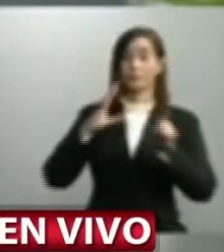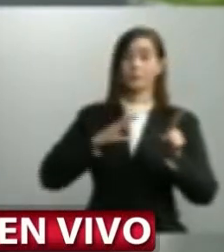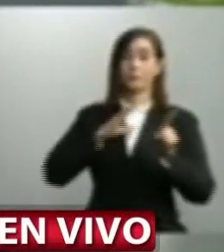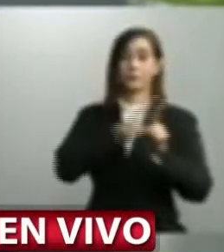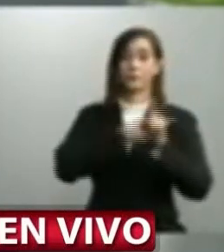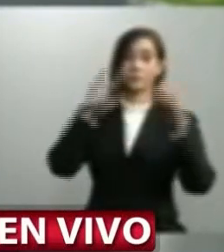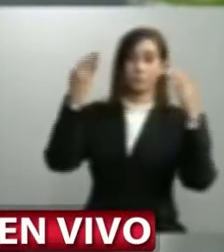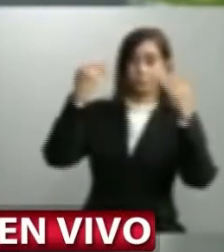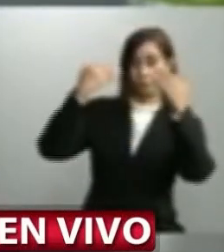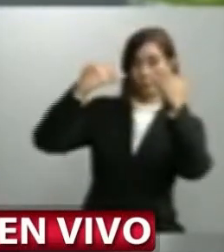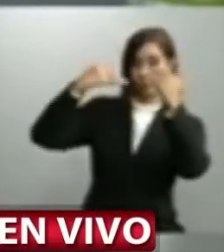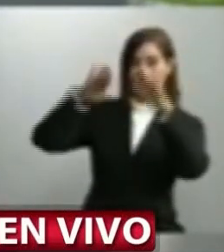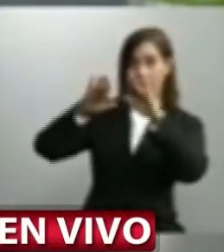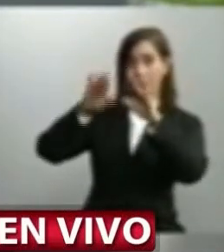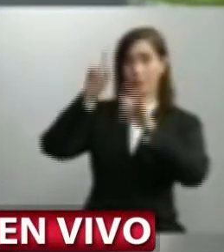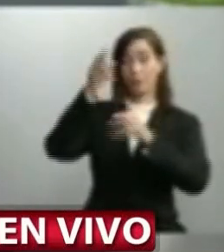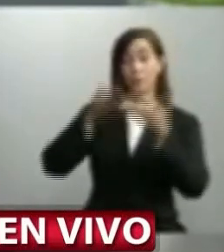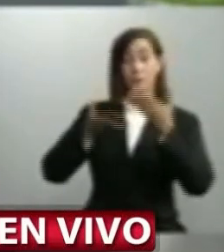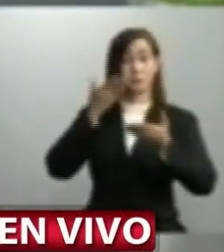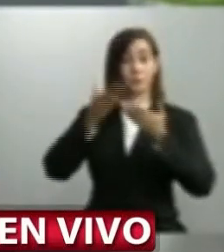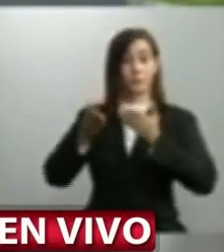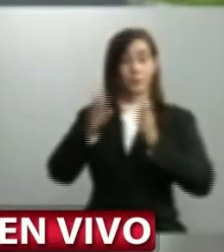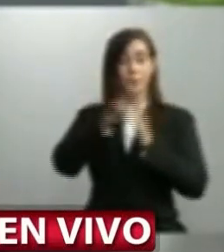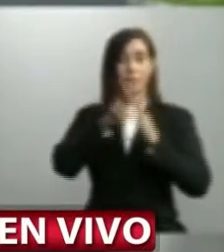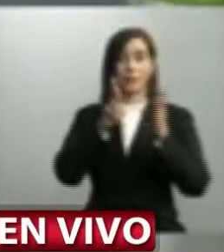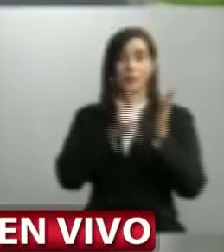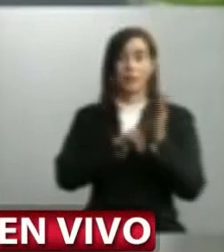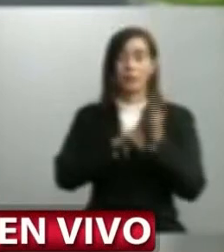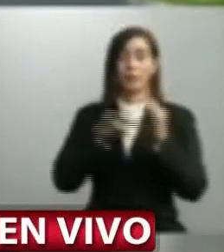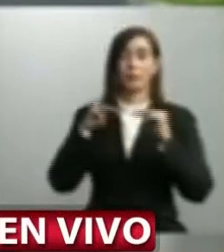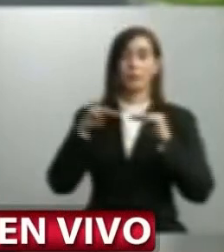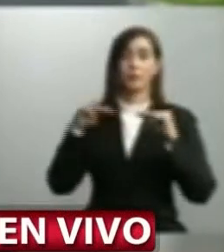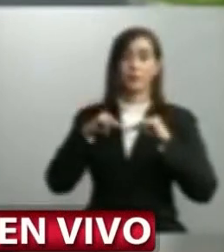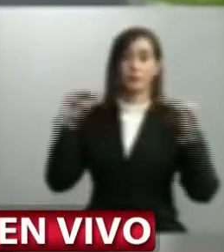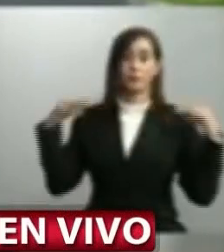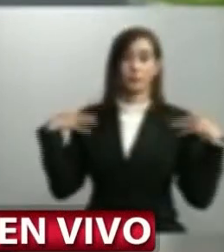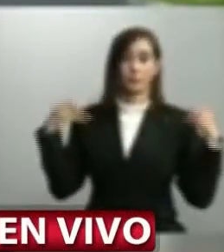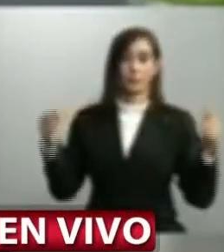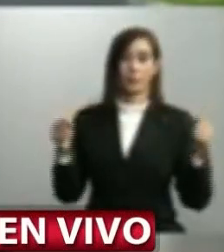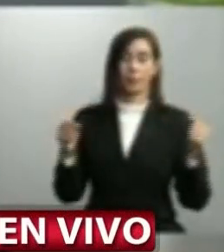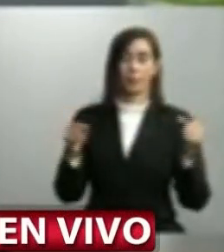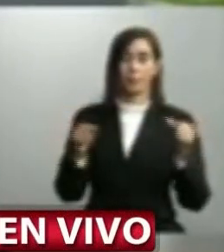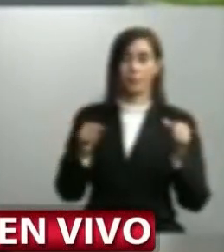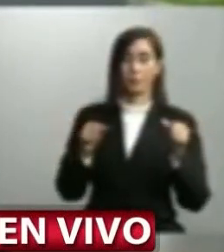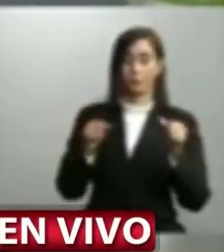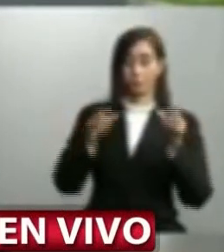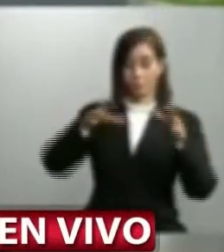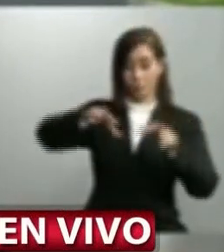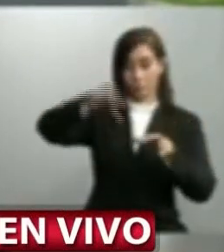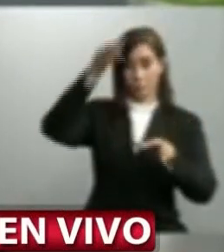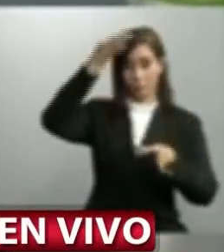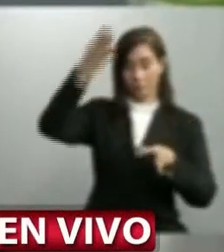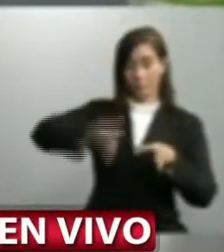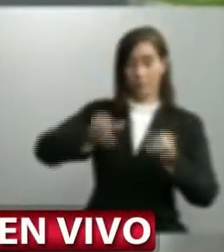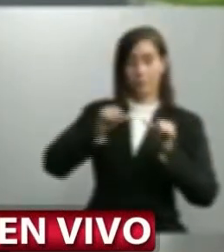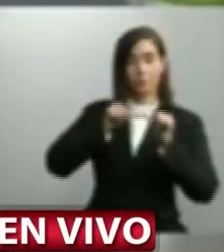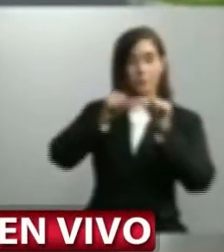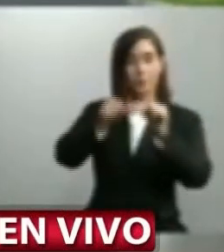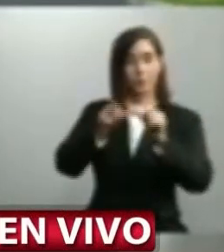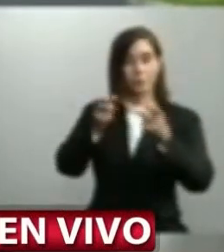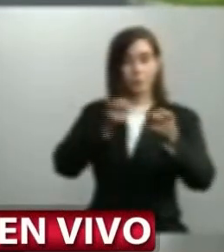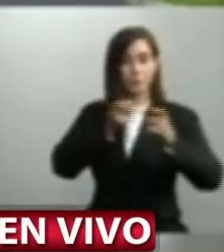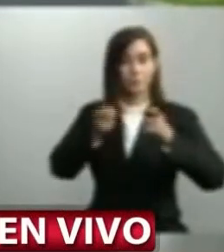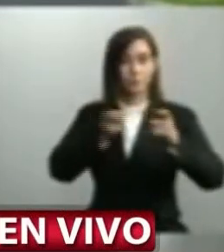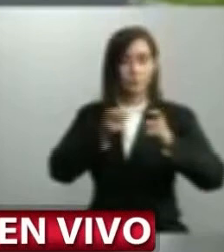o las medidas que el ministerio debe tomar con fines de conducir este proceso.